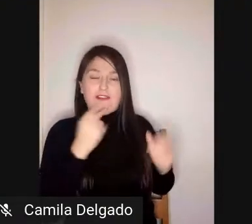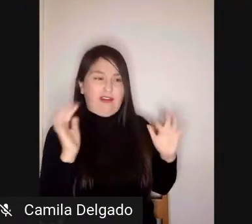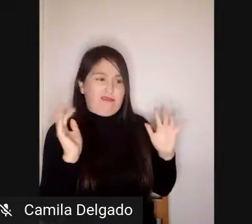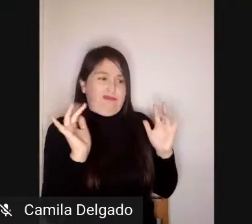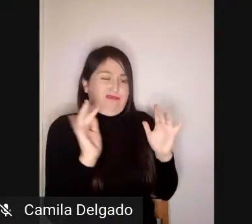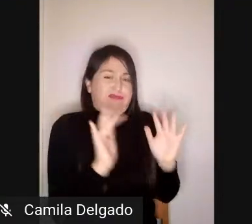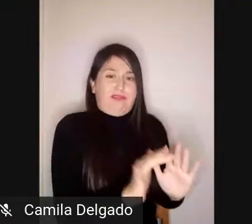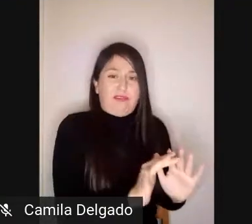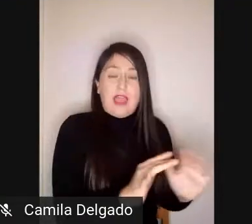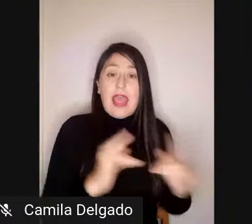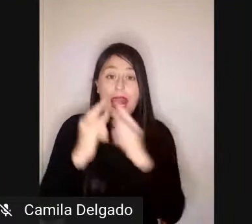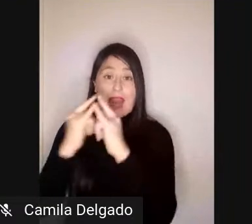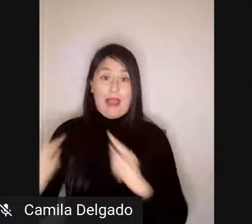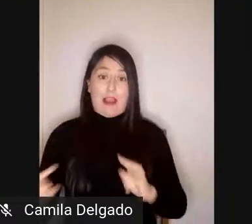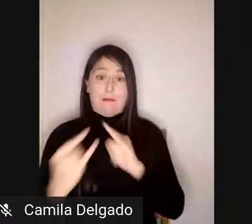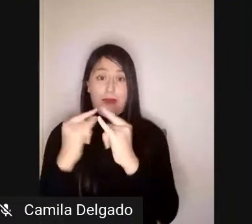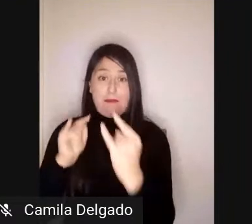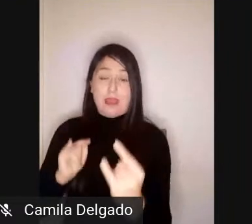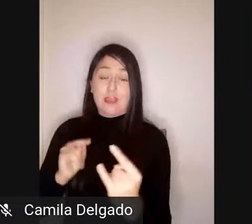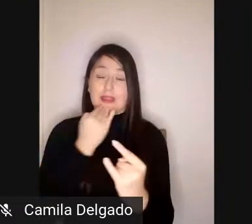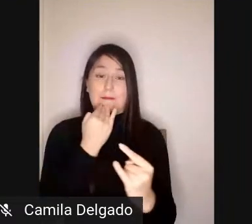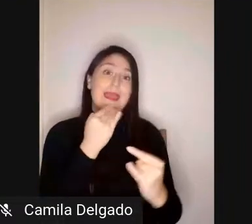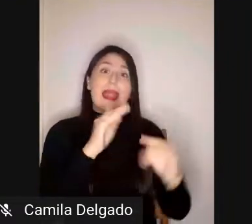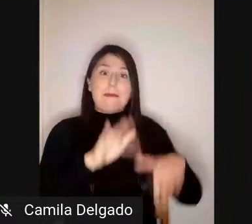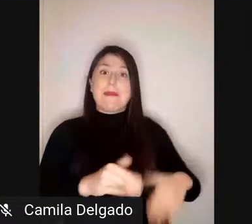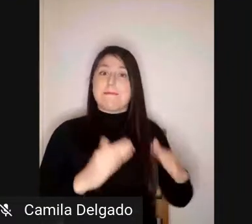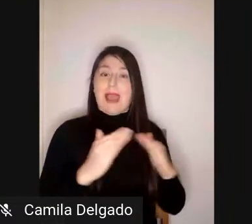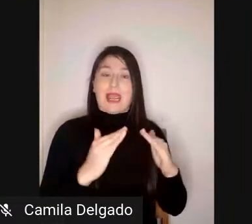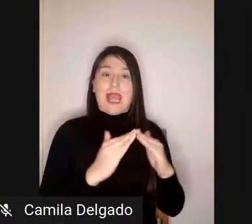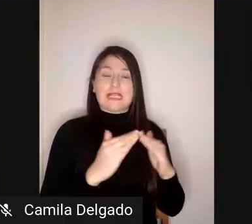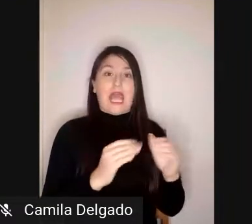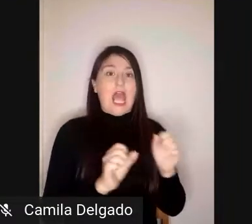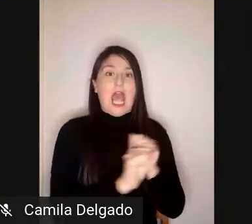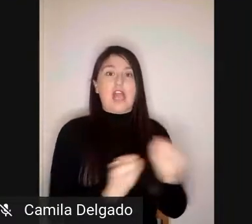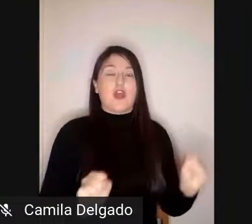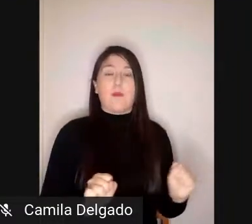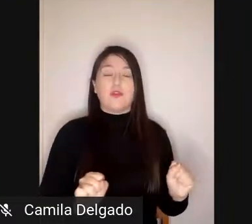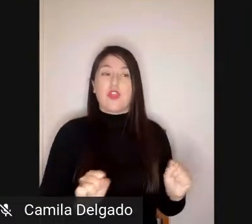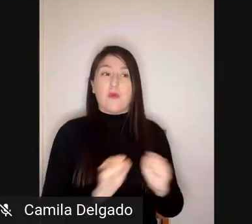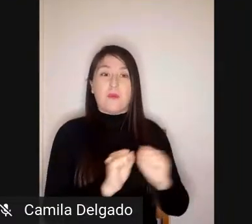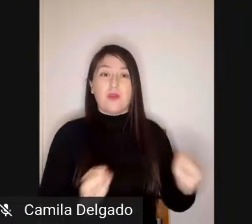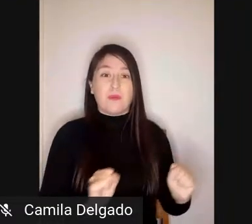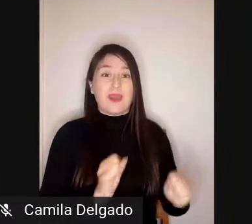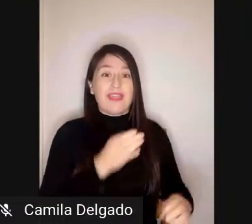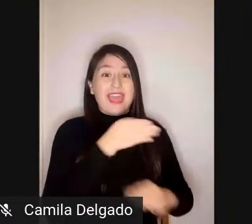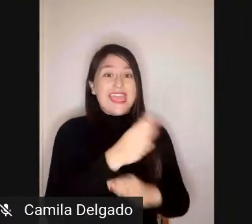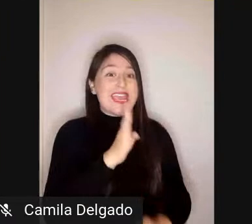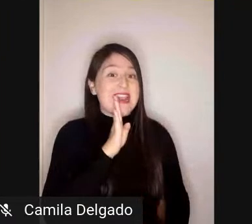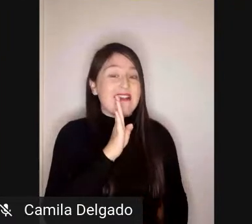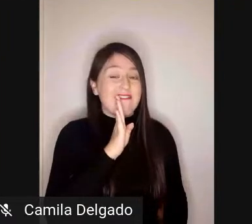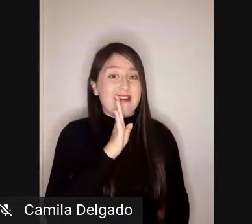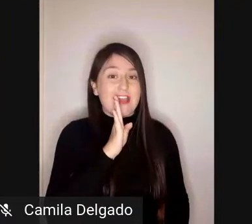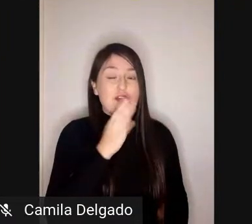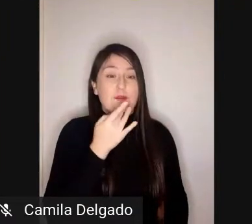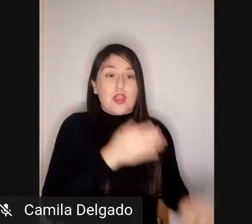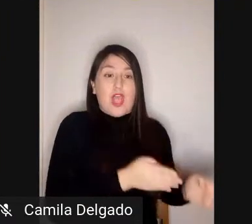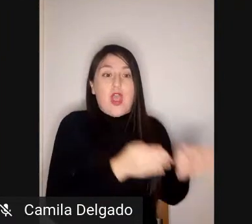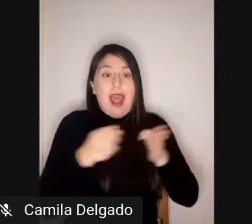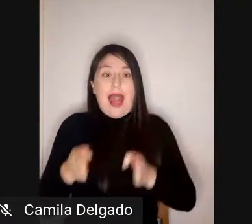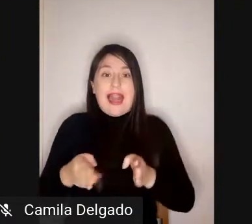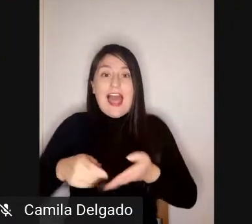campamentos, está en las propias casas, donde no se puede ir al baño porque el comedor está al lado y se siente el olor. Eso hicieron con nosotros estos